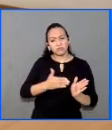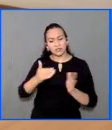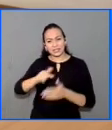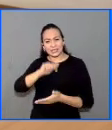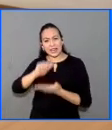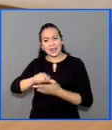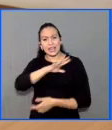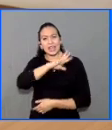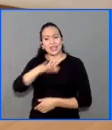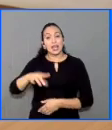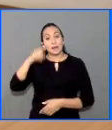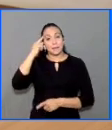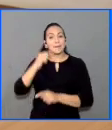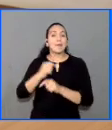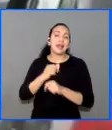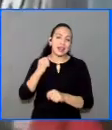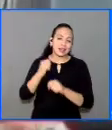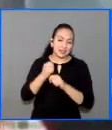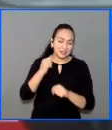y Seguridad Vial.